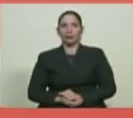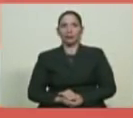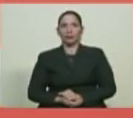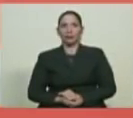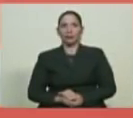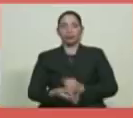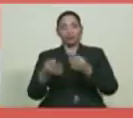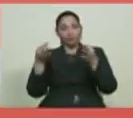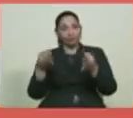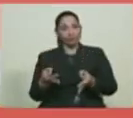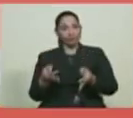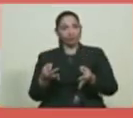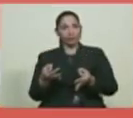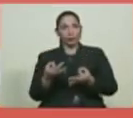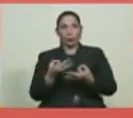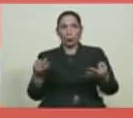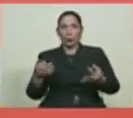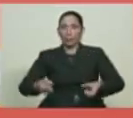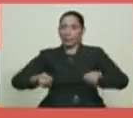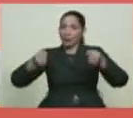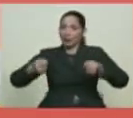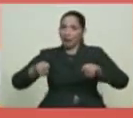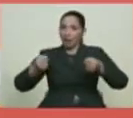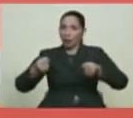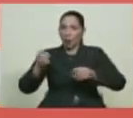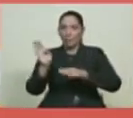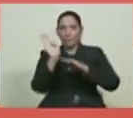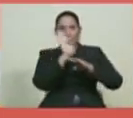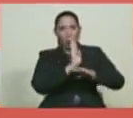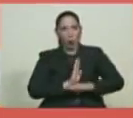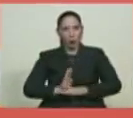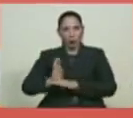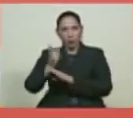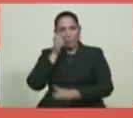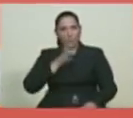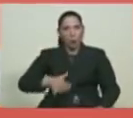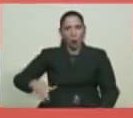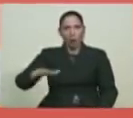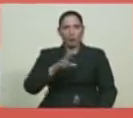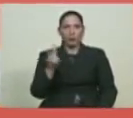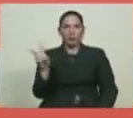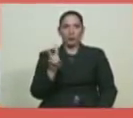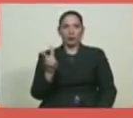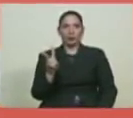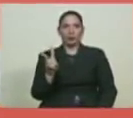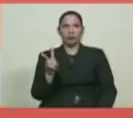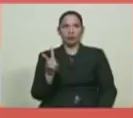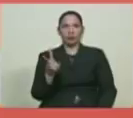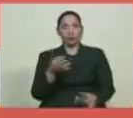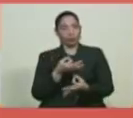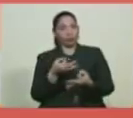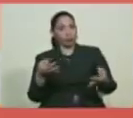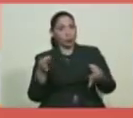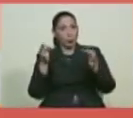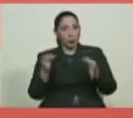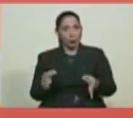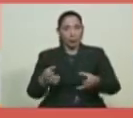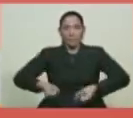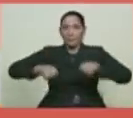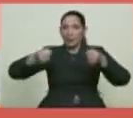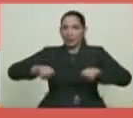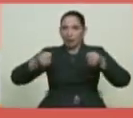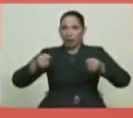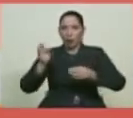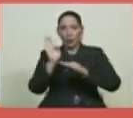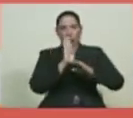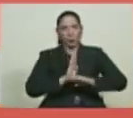realidad, basados en el mercado y basados en la protección del pueblo de Venezuela. La realidad, el mercado y la